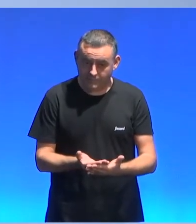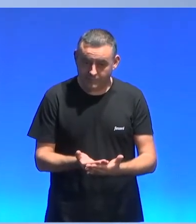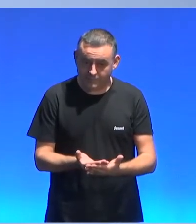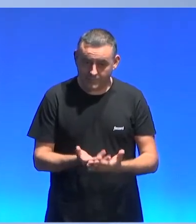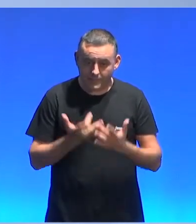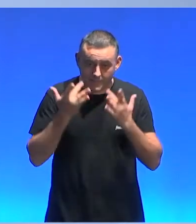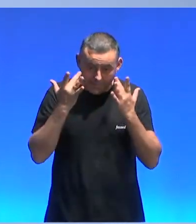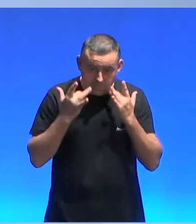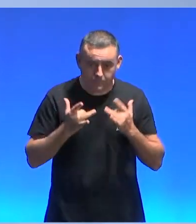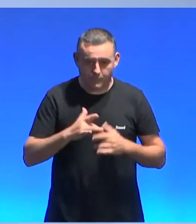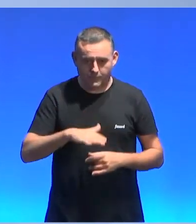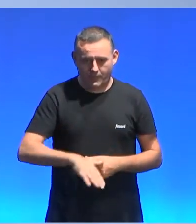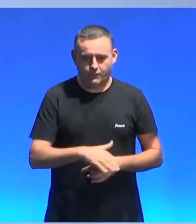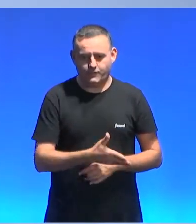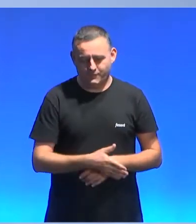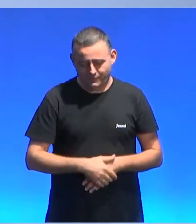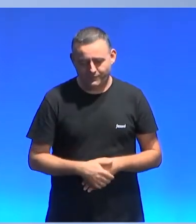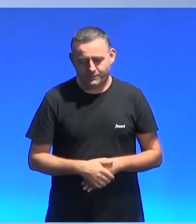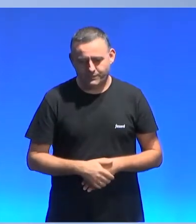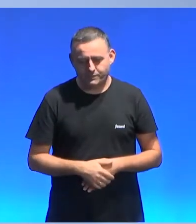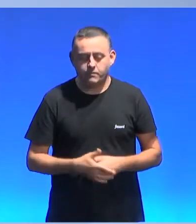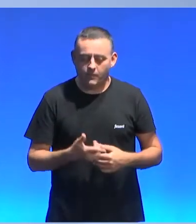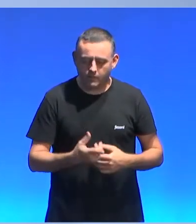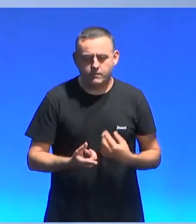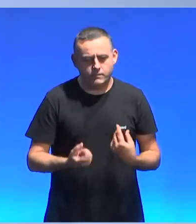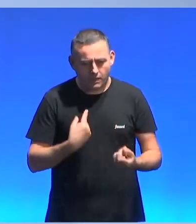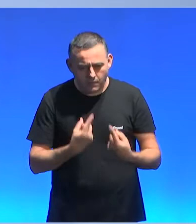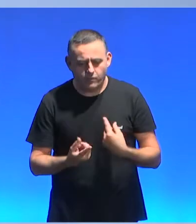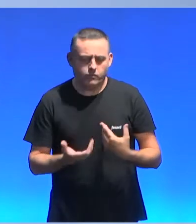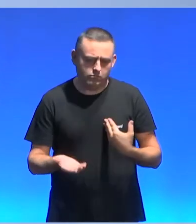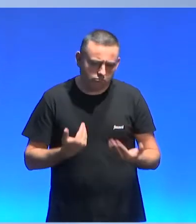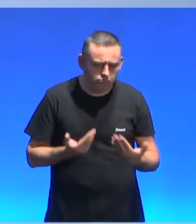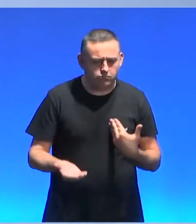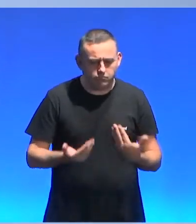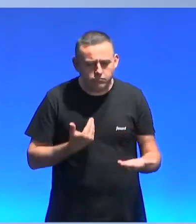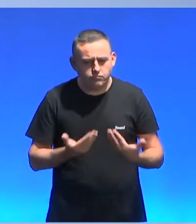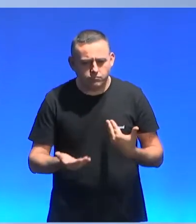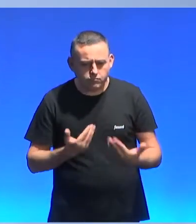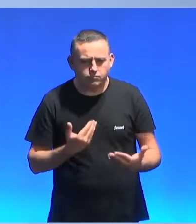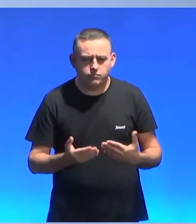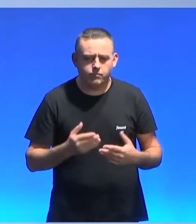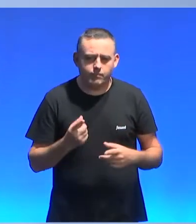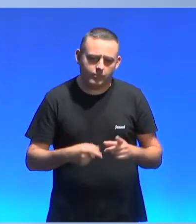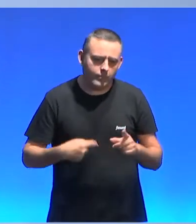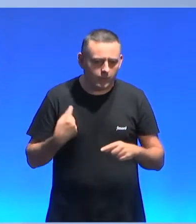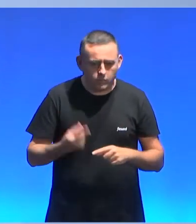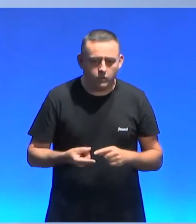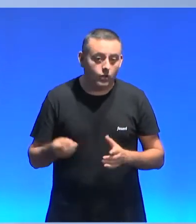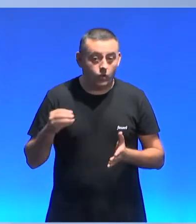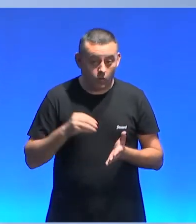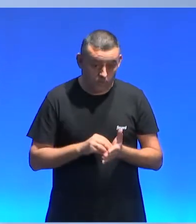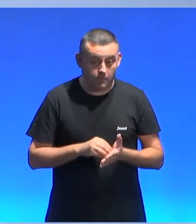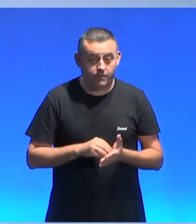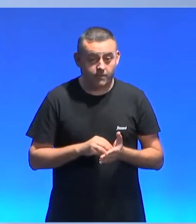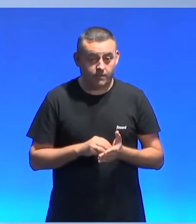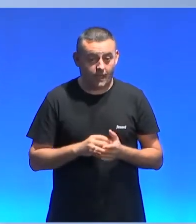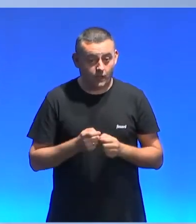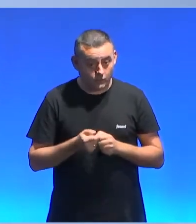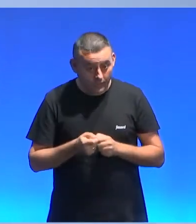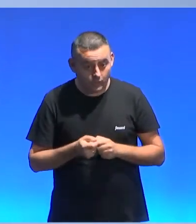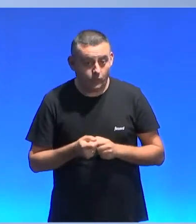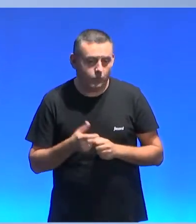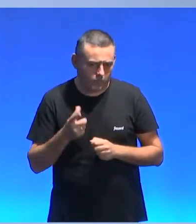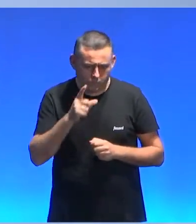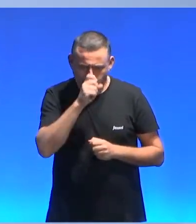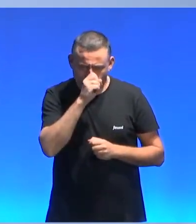este tema lo discutimos por muchas veces. Yo cuando volví a Rosario con otros niños, porque pasaban